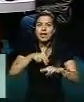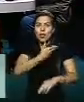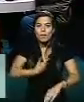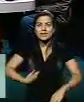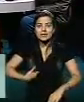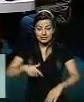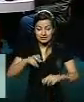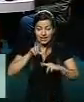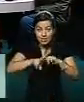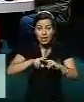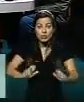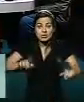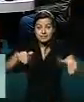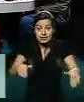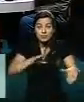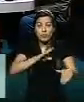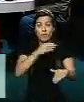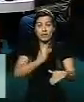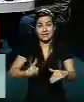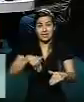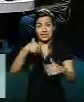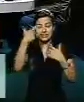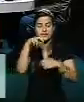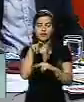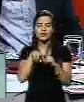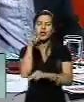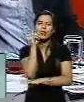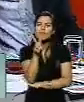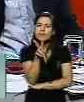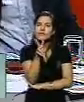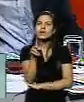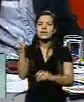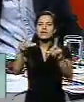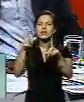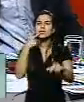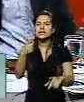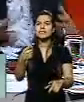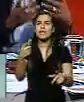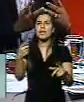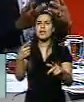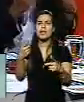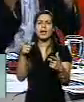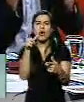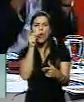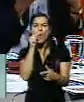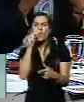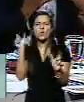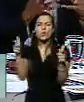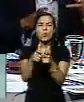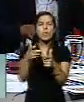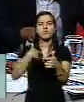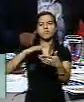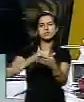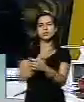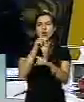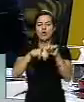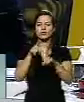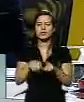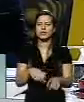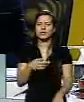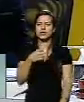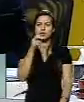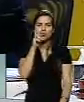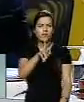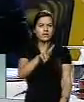televisión. El de Radio Caracol dijo, en este momento el ministro de Educación. Es decir, oye, uno viviendo y veía la